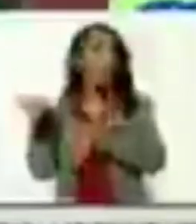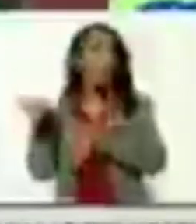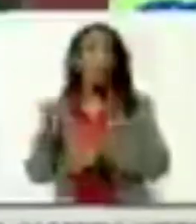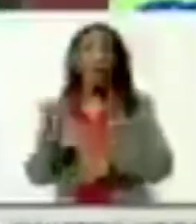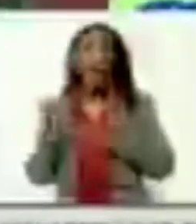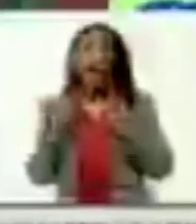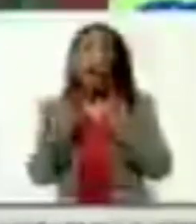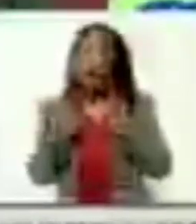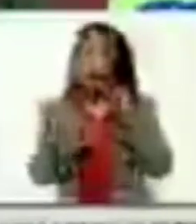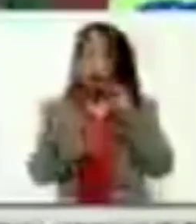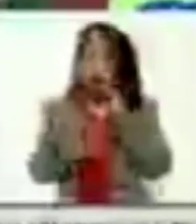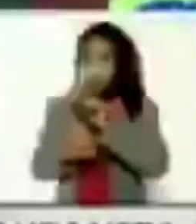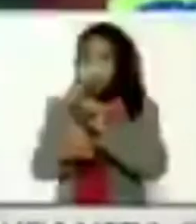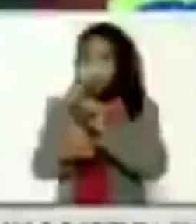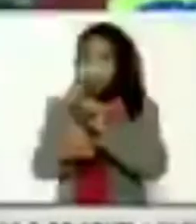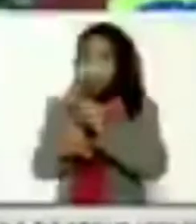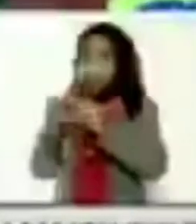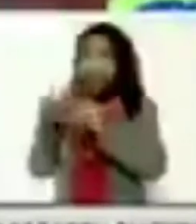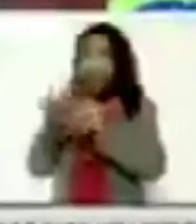Ahora, bueno, vemos